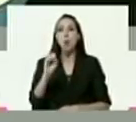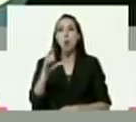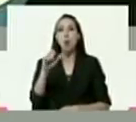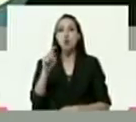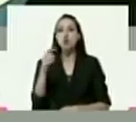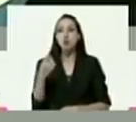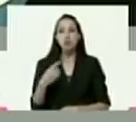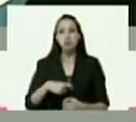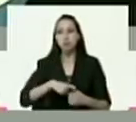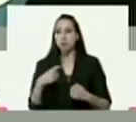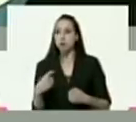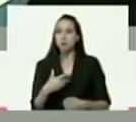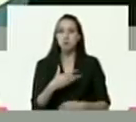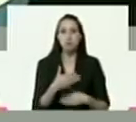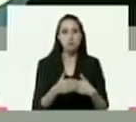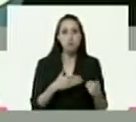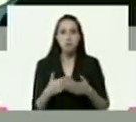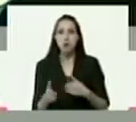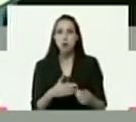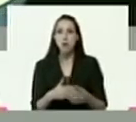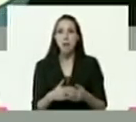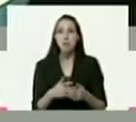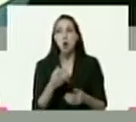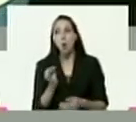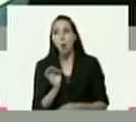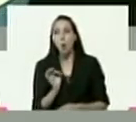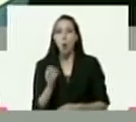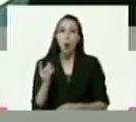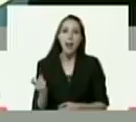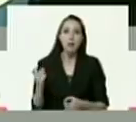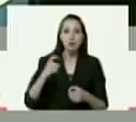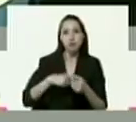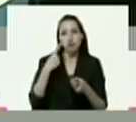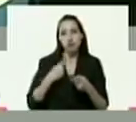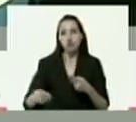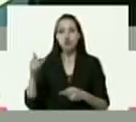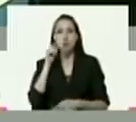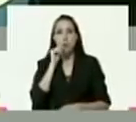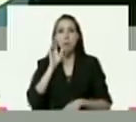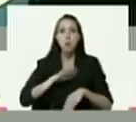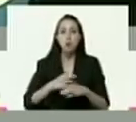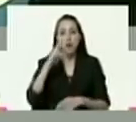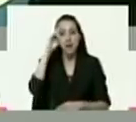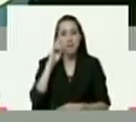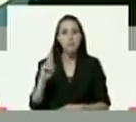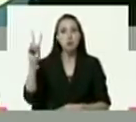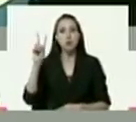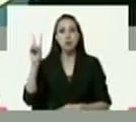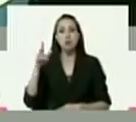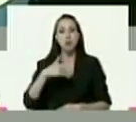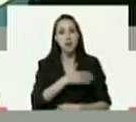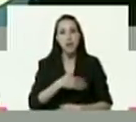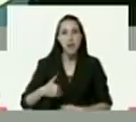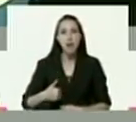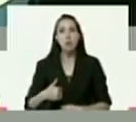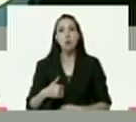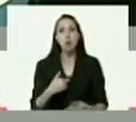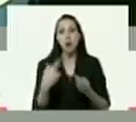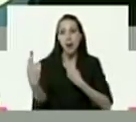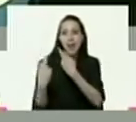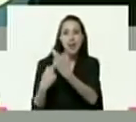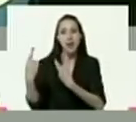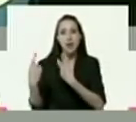va, quizá tampoco el que viene. Lo que nosotros siempre hemos exigido es respeto a Venezuela. Queremos relaciones